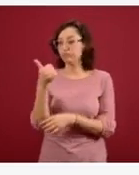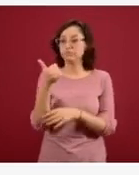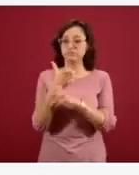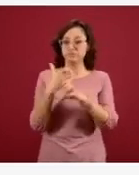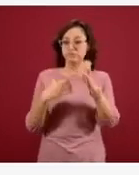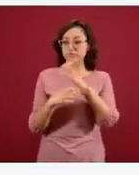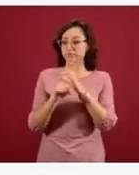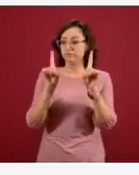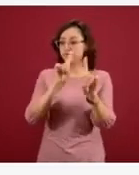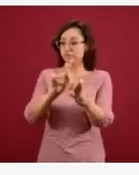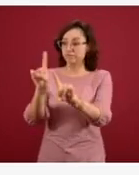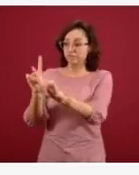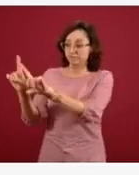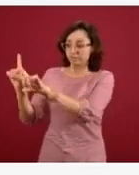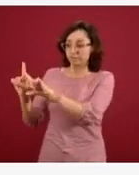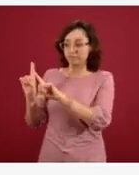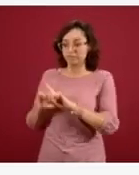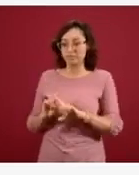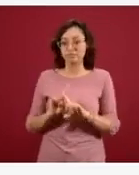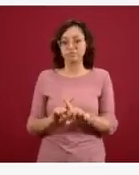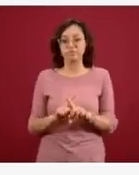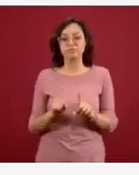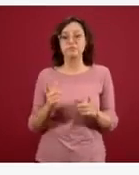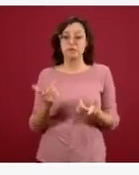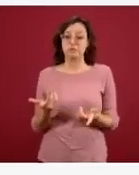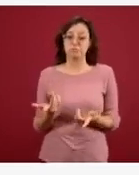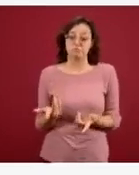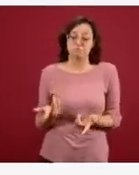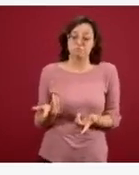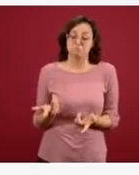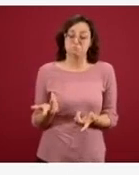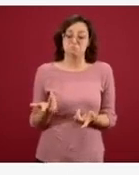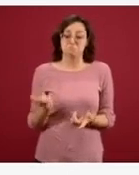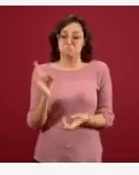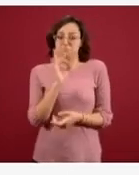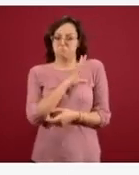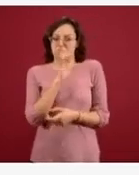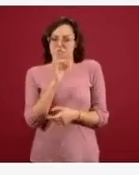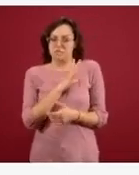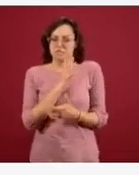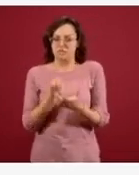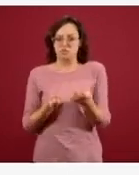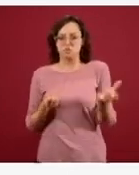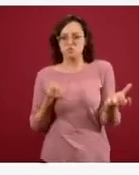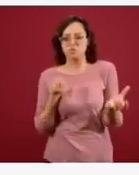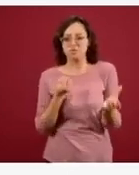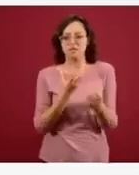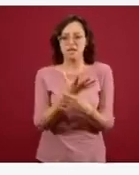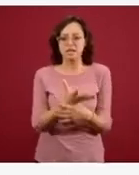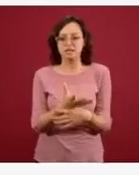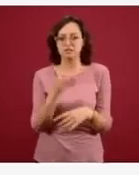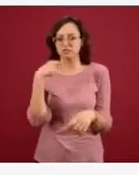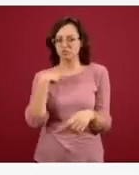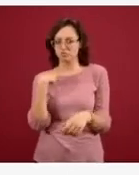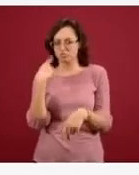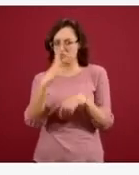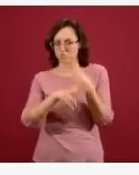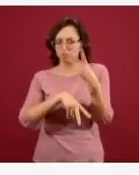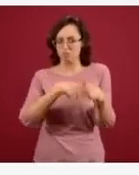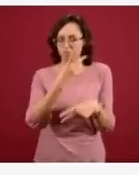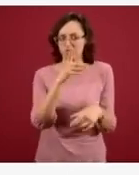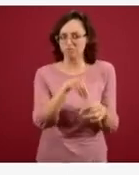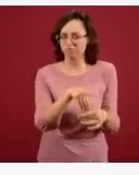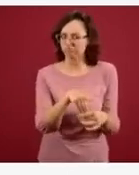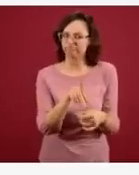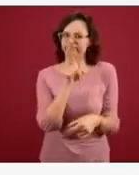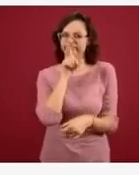factores que tenemos que llamarle importancia también en este momento, como el mismo miedo que puede tener un posible donante a salir